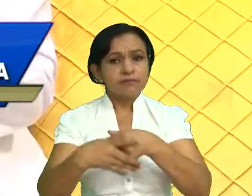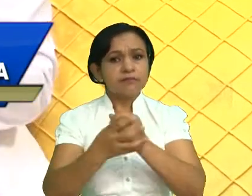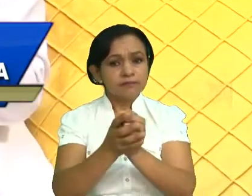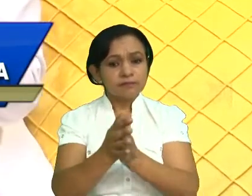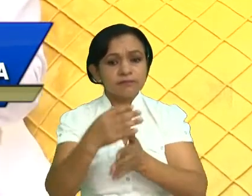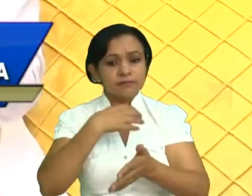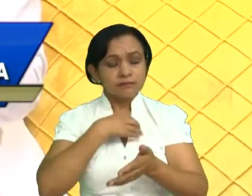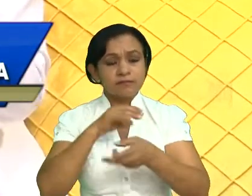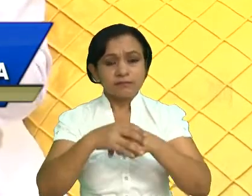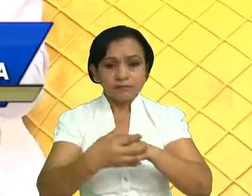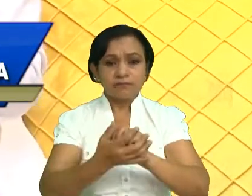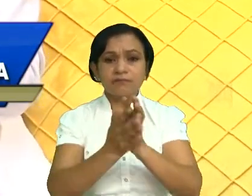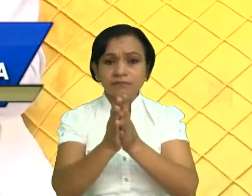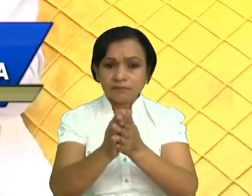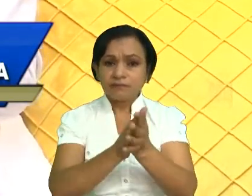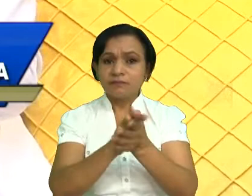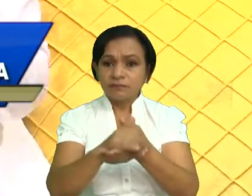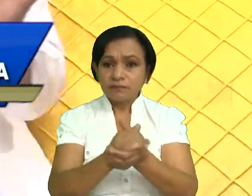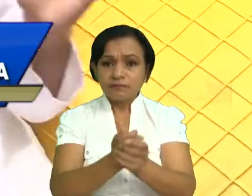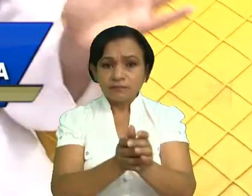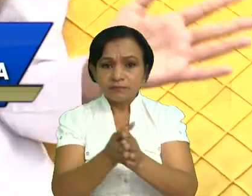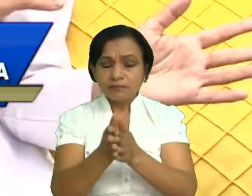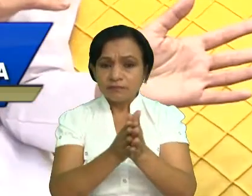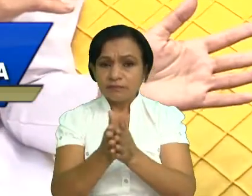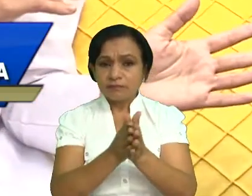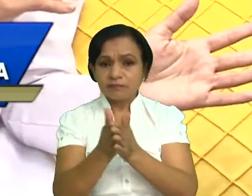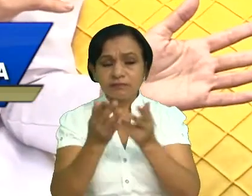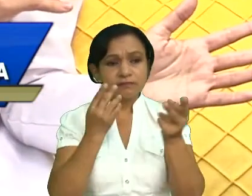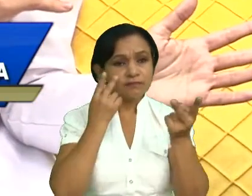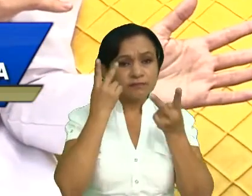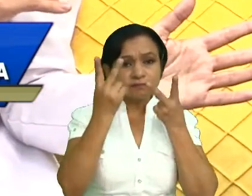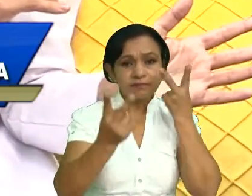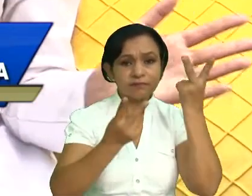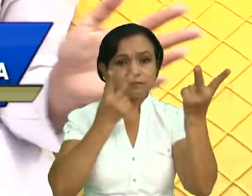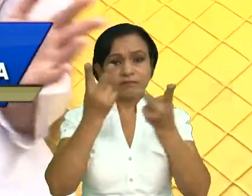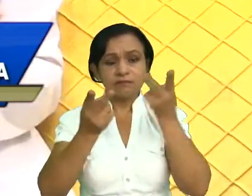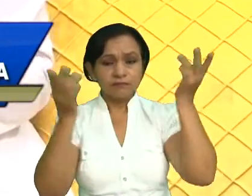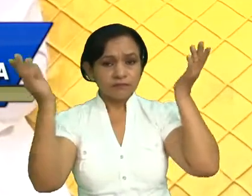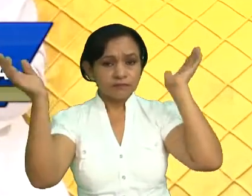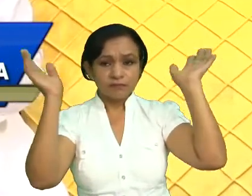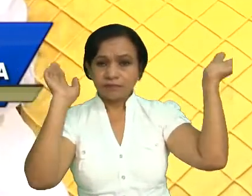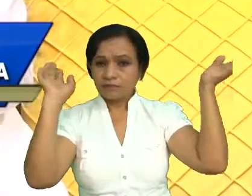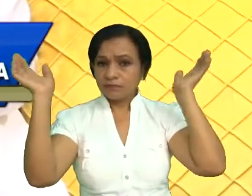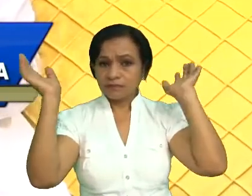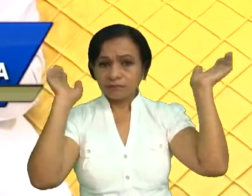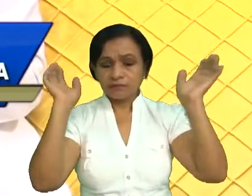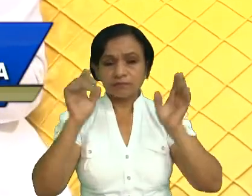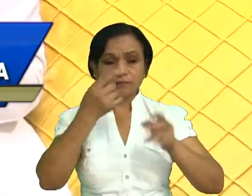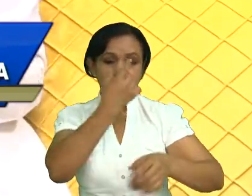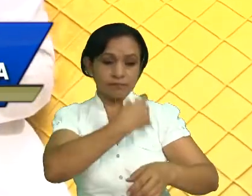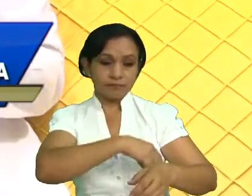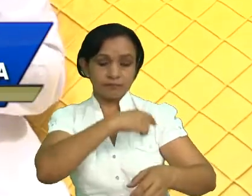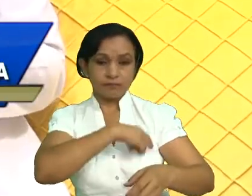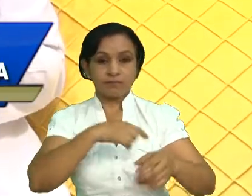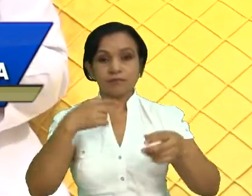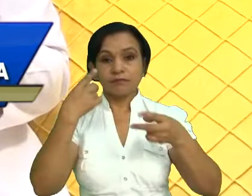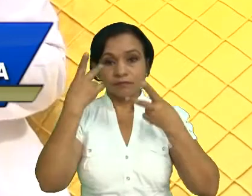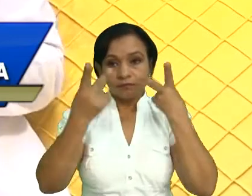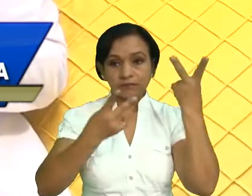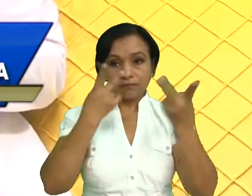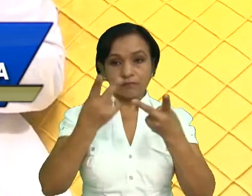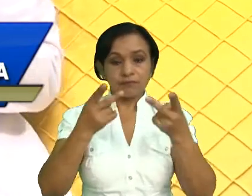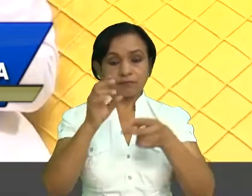cultura del lavado de manos. Por eso también no solamente visitamos los mercados, también hacemos visitas en las escuelas, en los